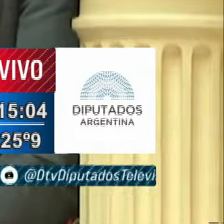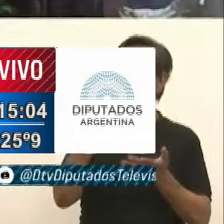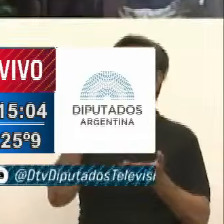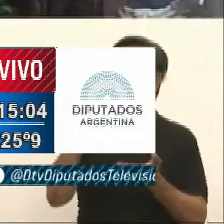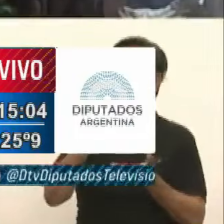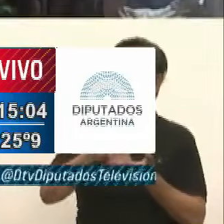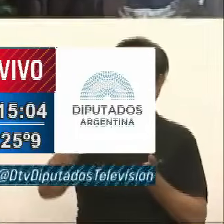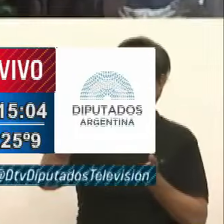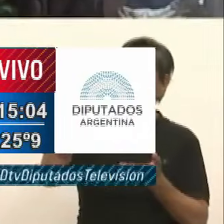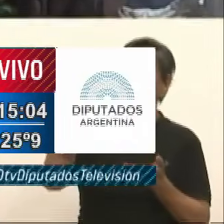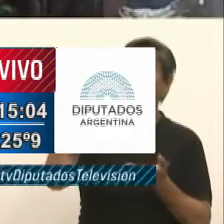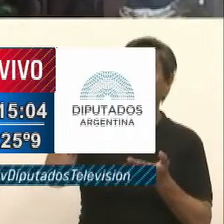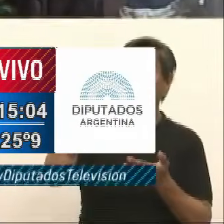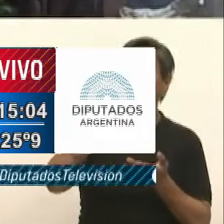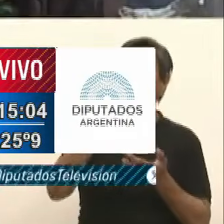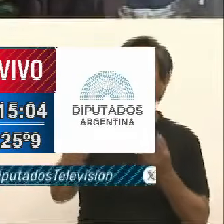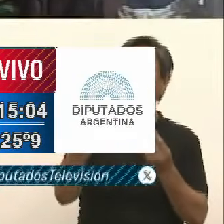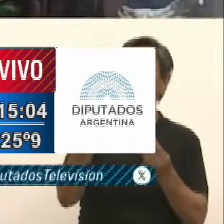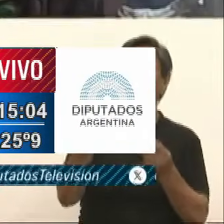foto, al lado